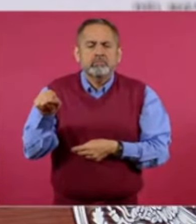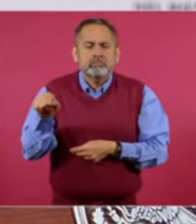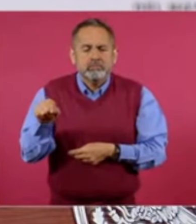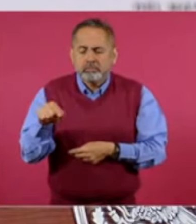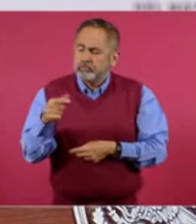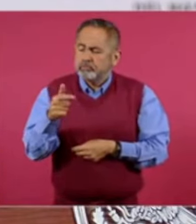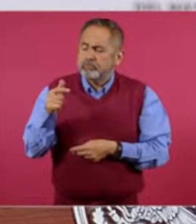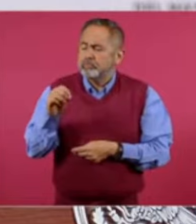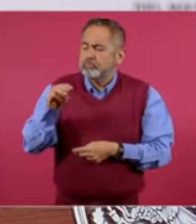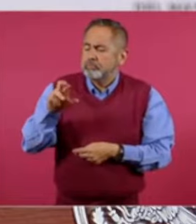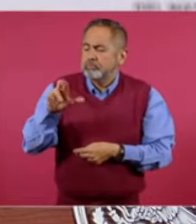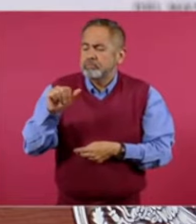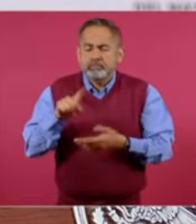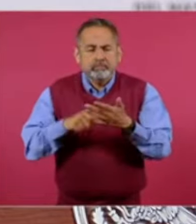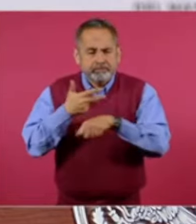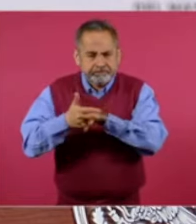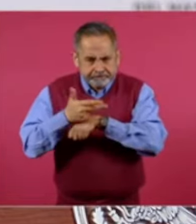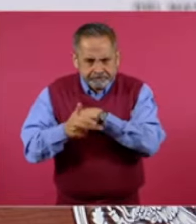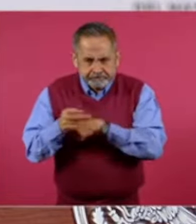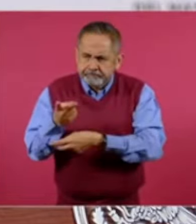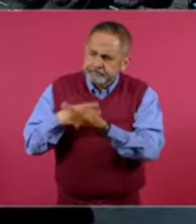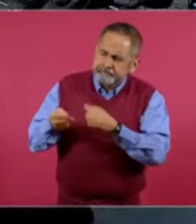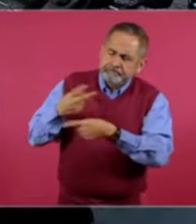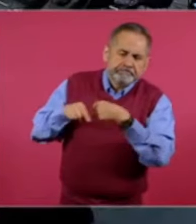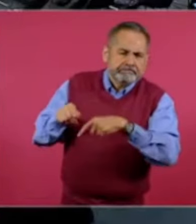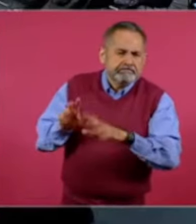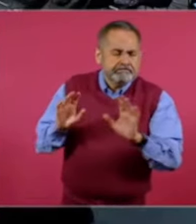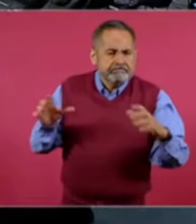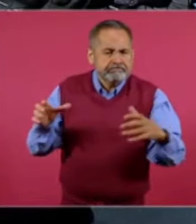Xiomara de Honduras.